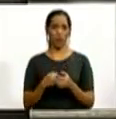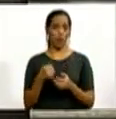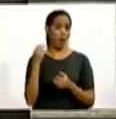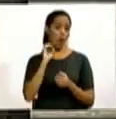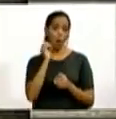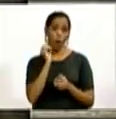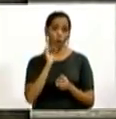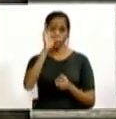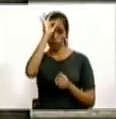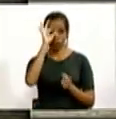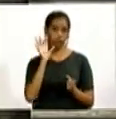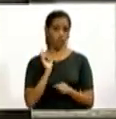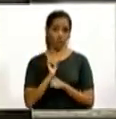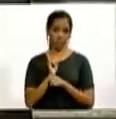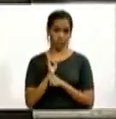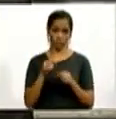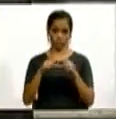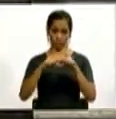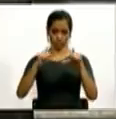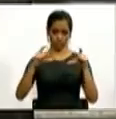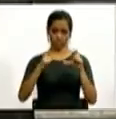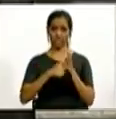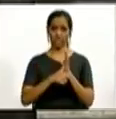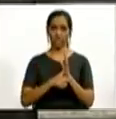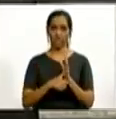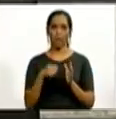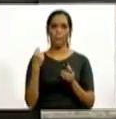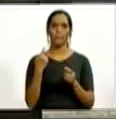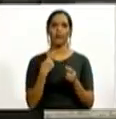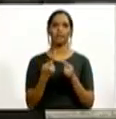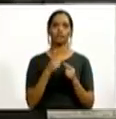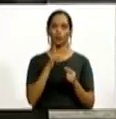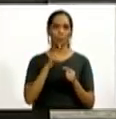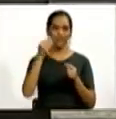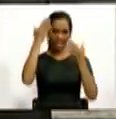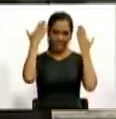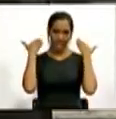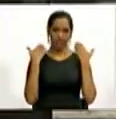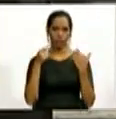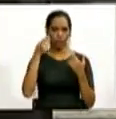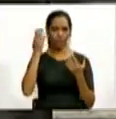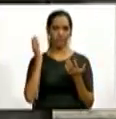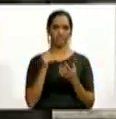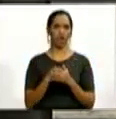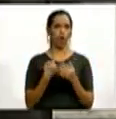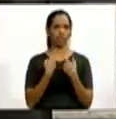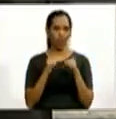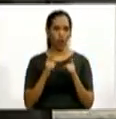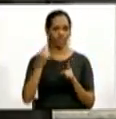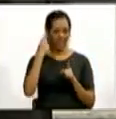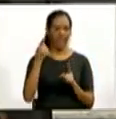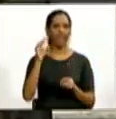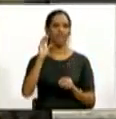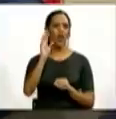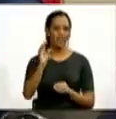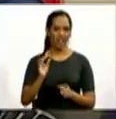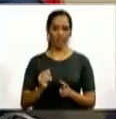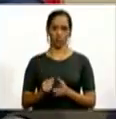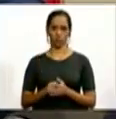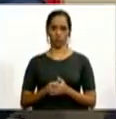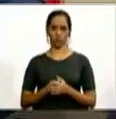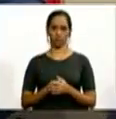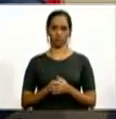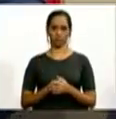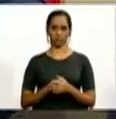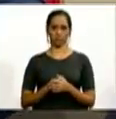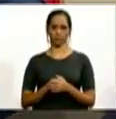O yo no sé de dónde sacaste eso. Porque eso parecía cualquier cosa menos cabello. Eso parecía pelo. ¿Tú sabes a qué me refiero? Como le pegaron esa detención